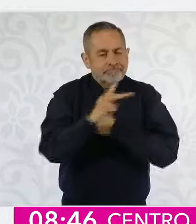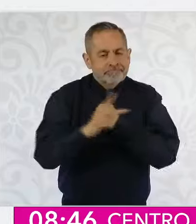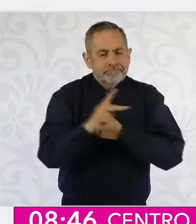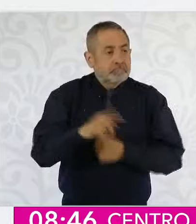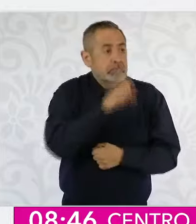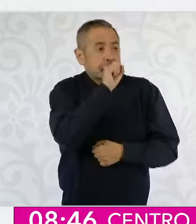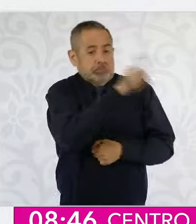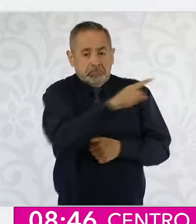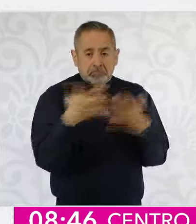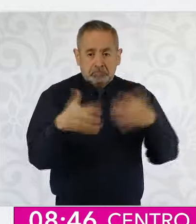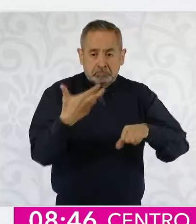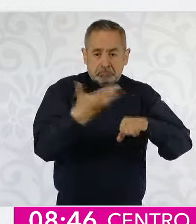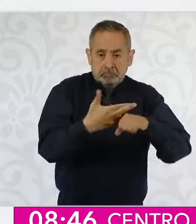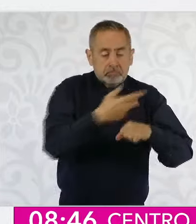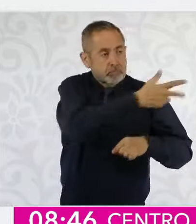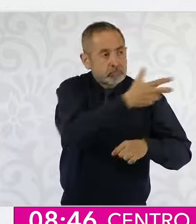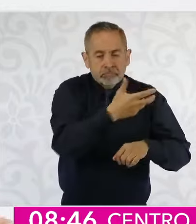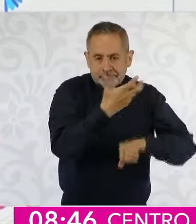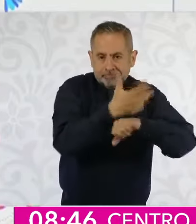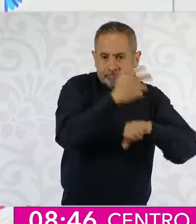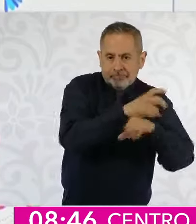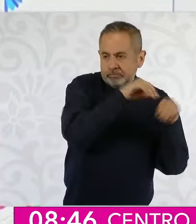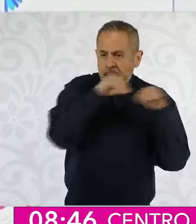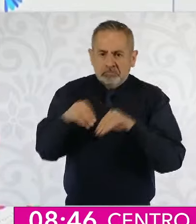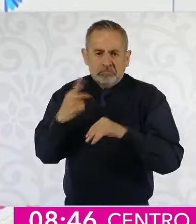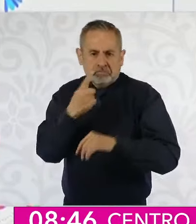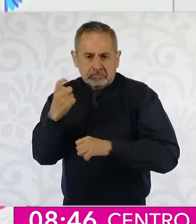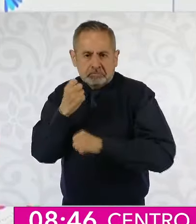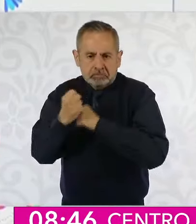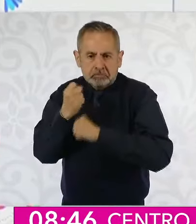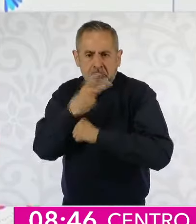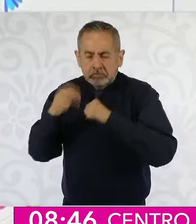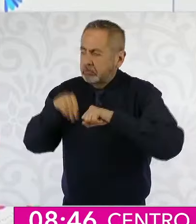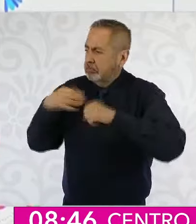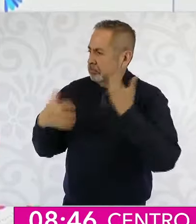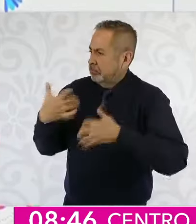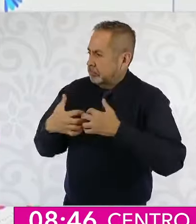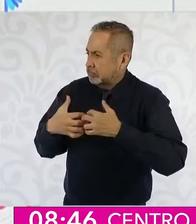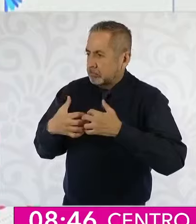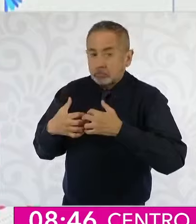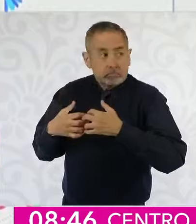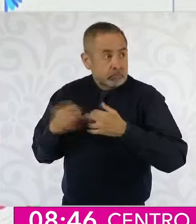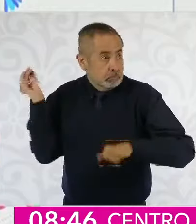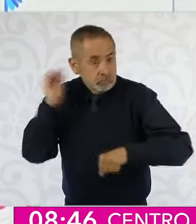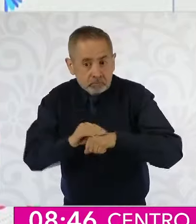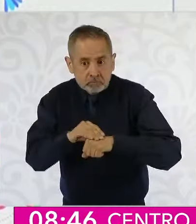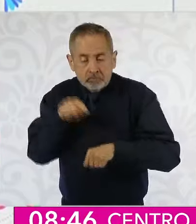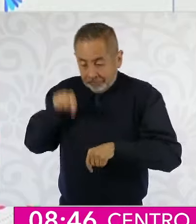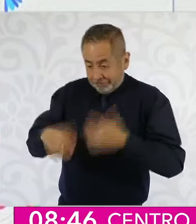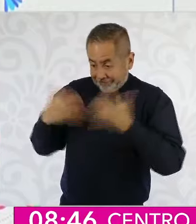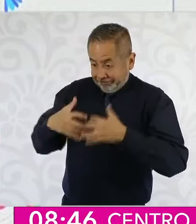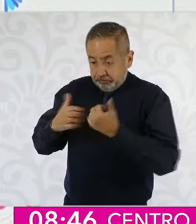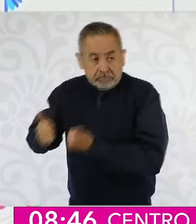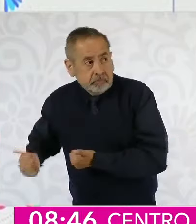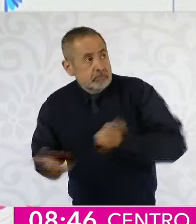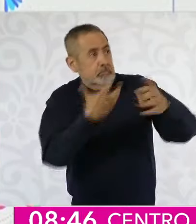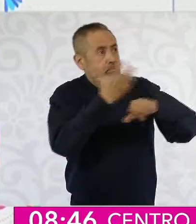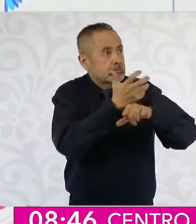Estados Unidos que tienen 100 años, 80 años fabricando en México y que exportan a los Estados